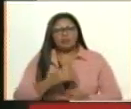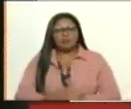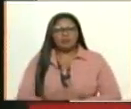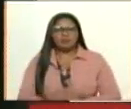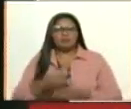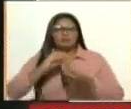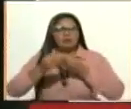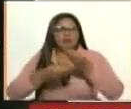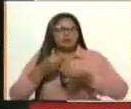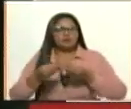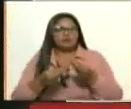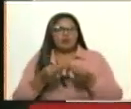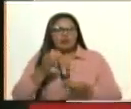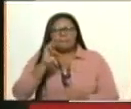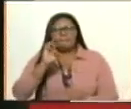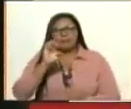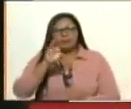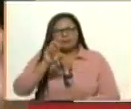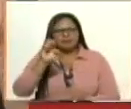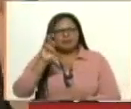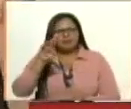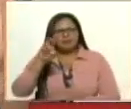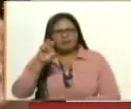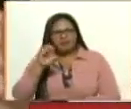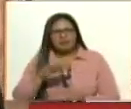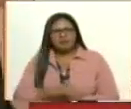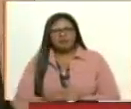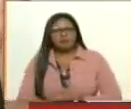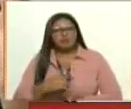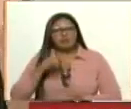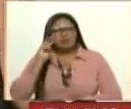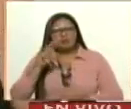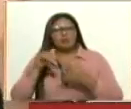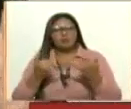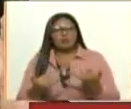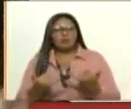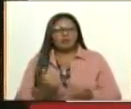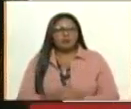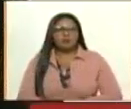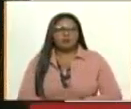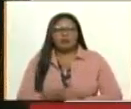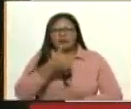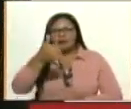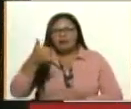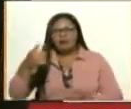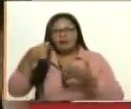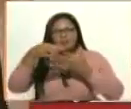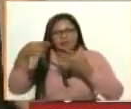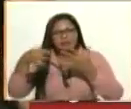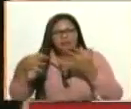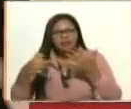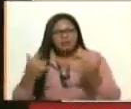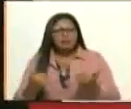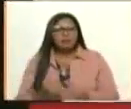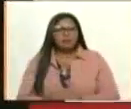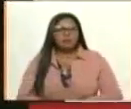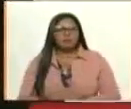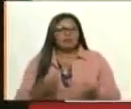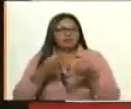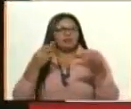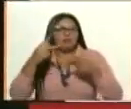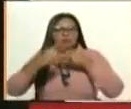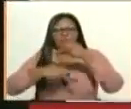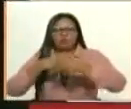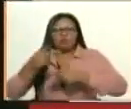pesebre. Es una emoción realmente haber observado, haber visto cada detalle con un maravilloso proceso